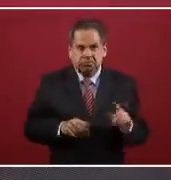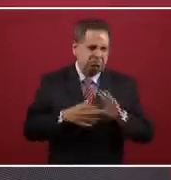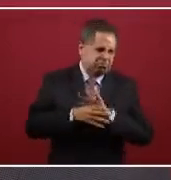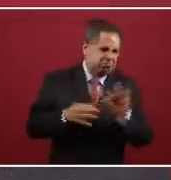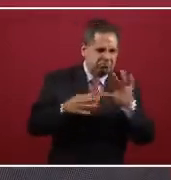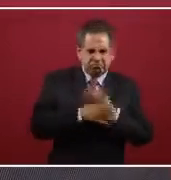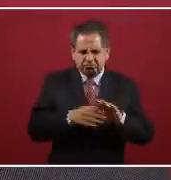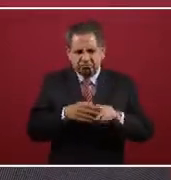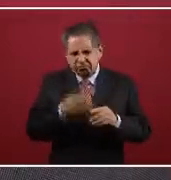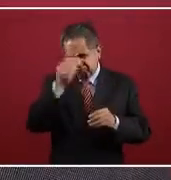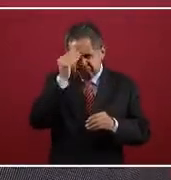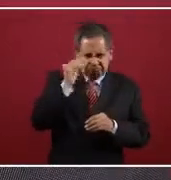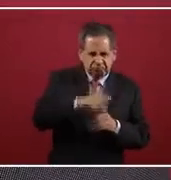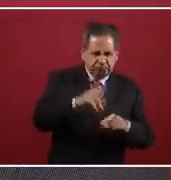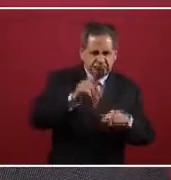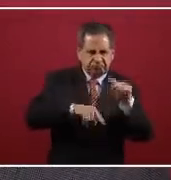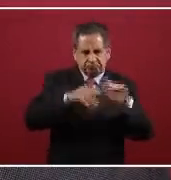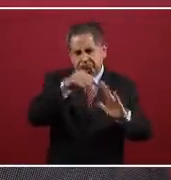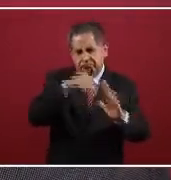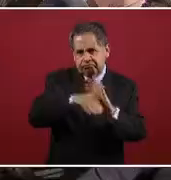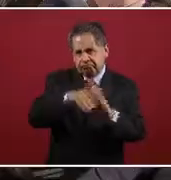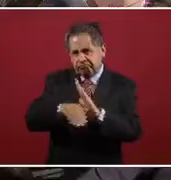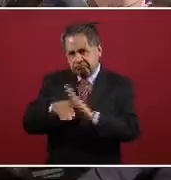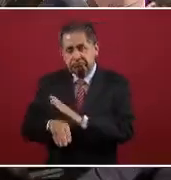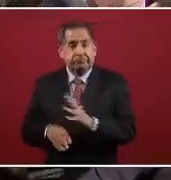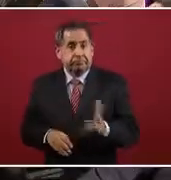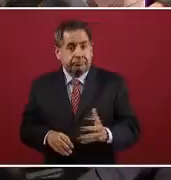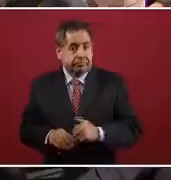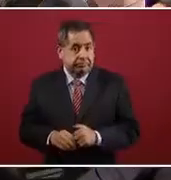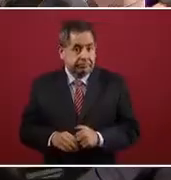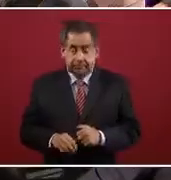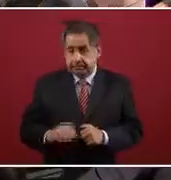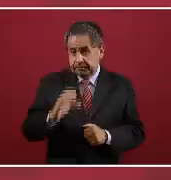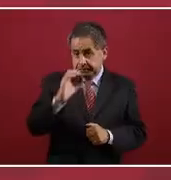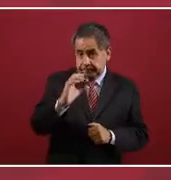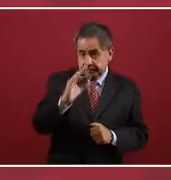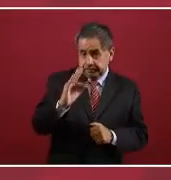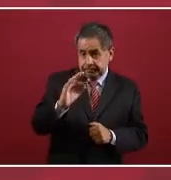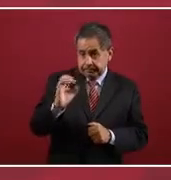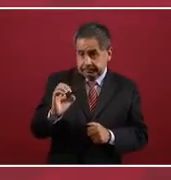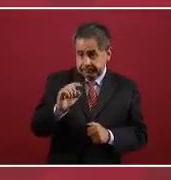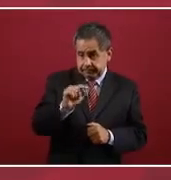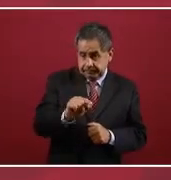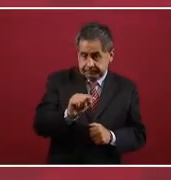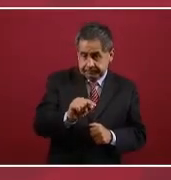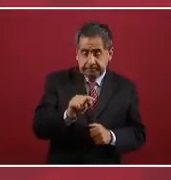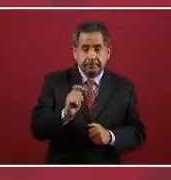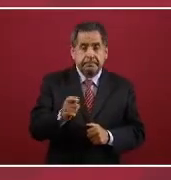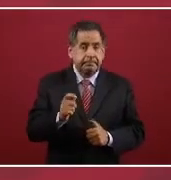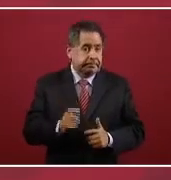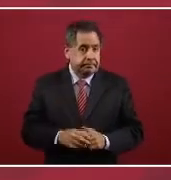para lograr ese propósito. En el caso de la Comisión Federal de Electricidad,